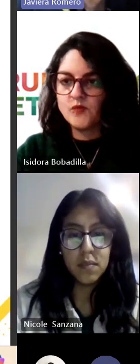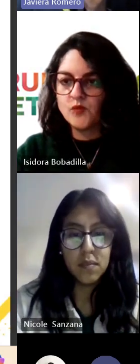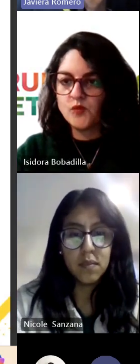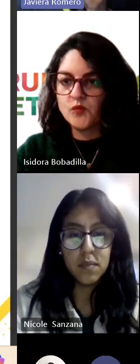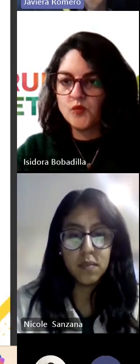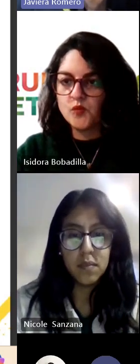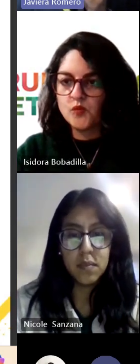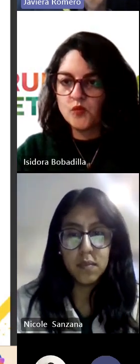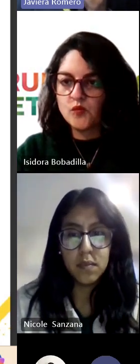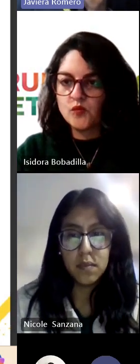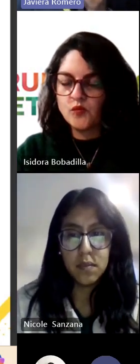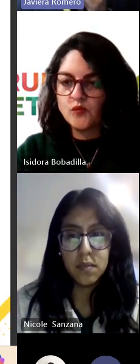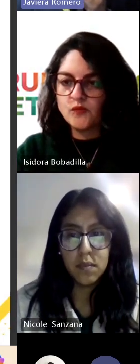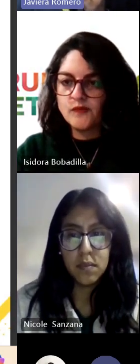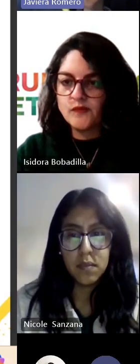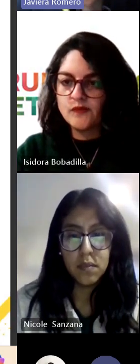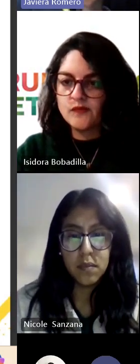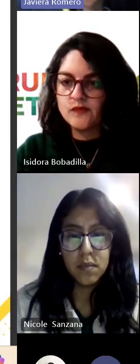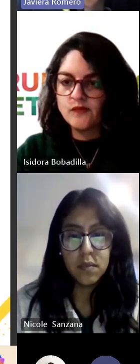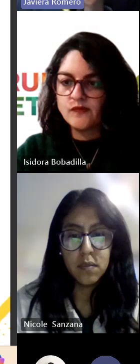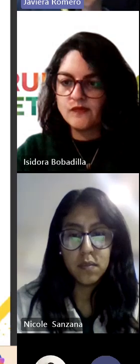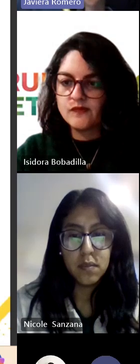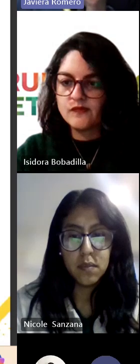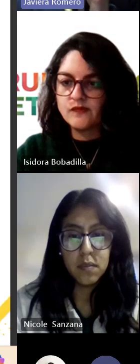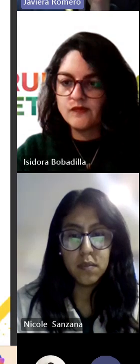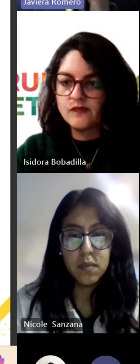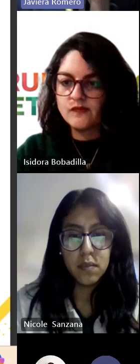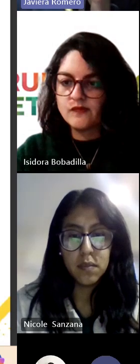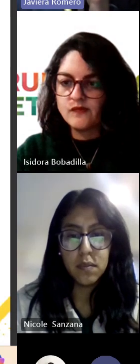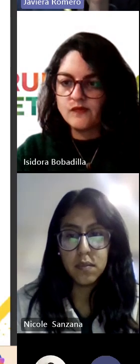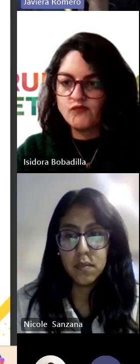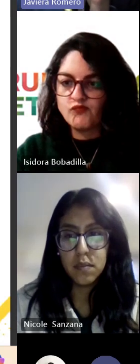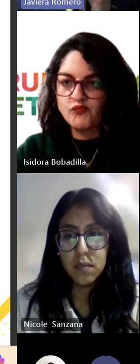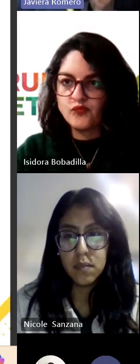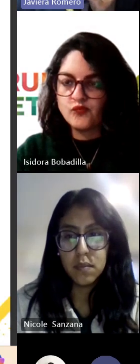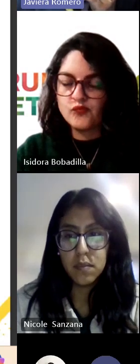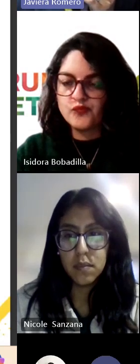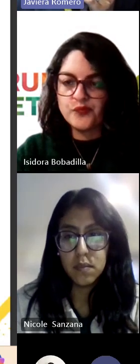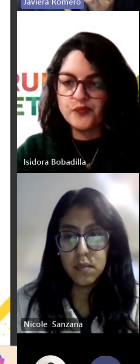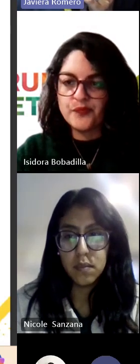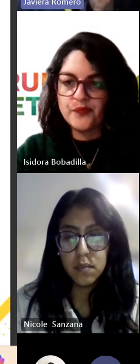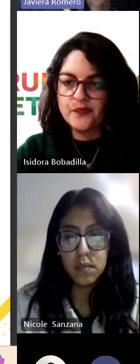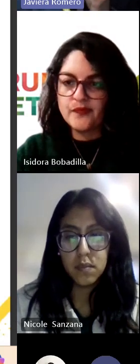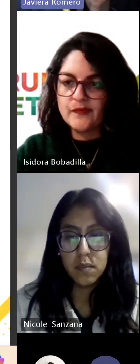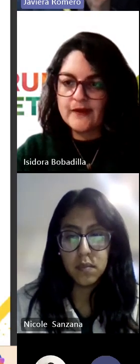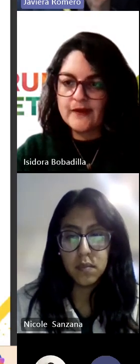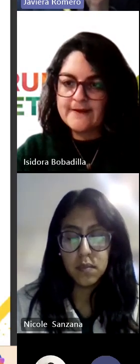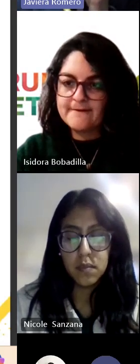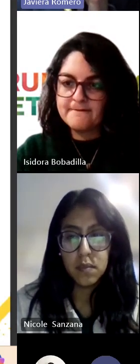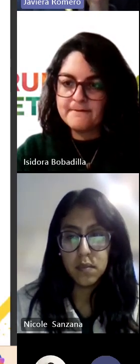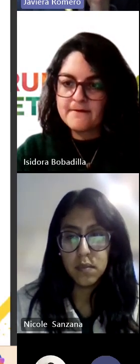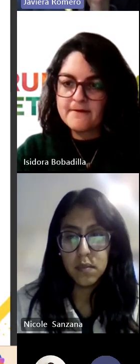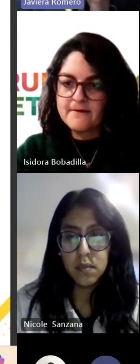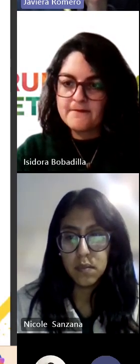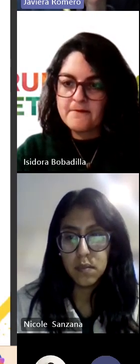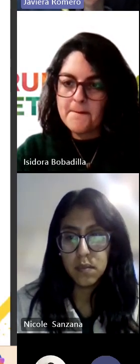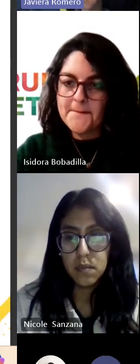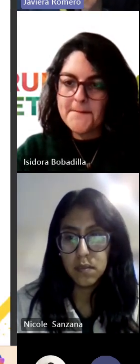apoyo, ¿cierto? En torno a estos elementos, a lo que hemos hablado el día de hoy, ¿cierto? Salud